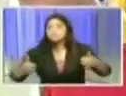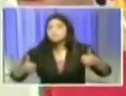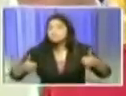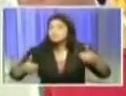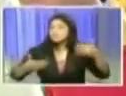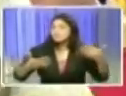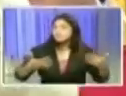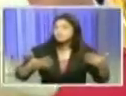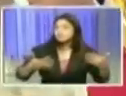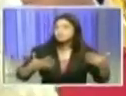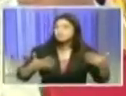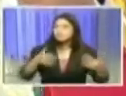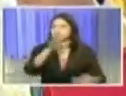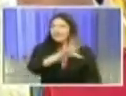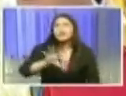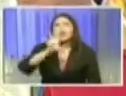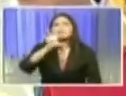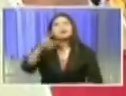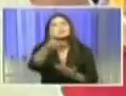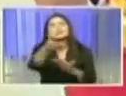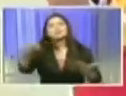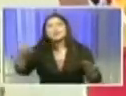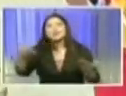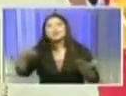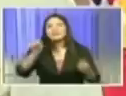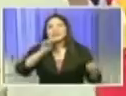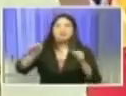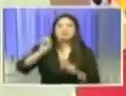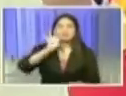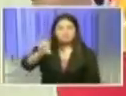la patria que son ustedes y la antipatria.